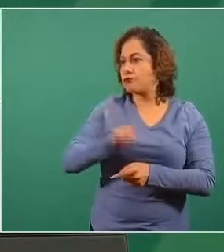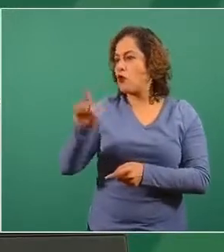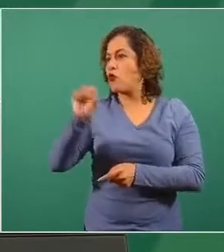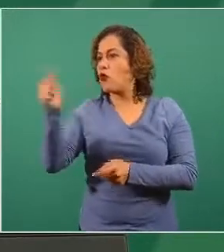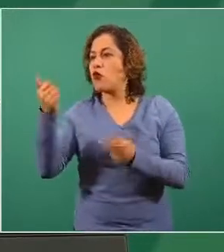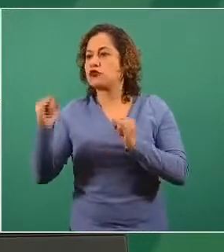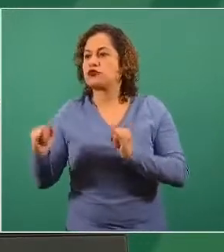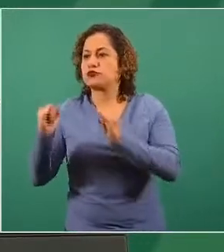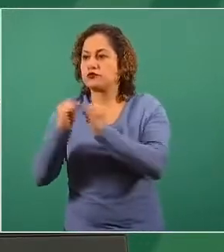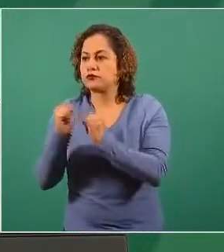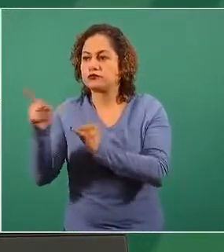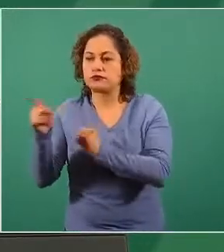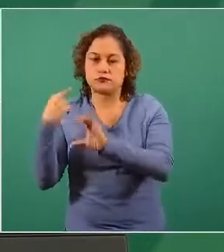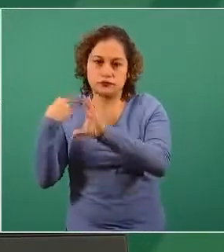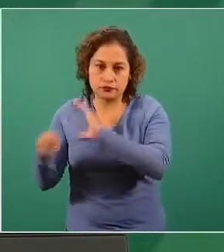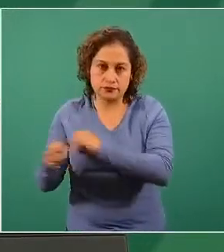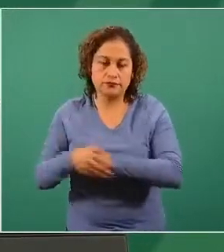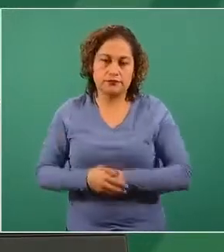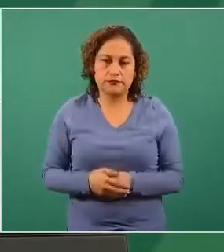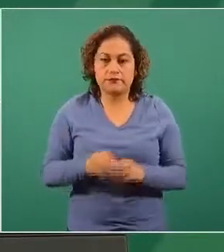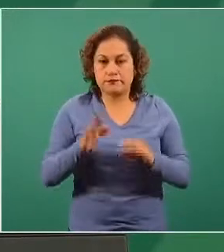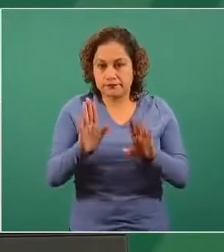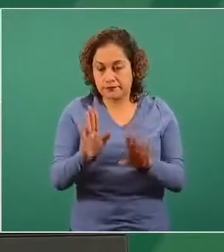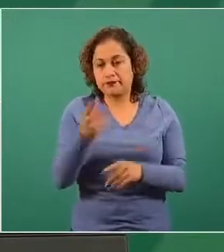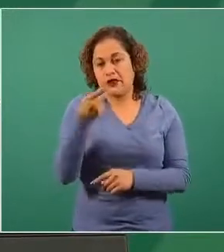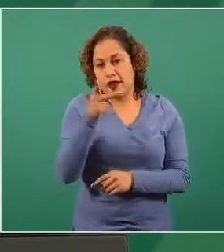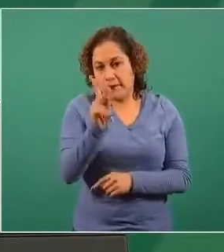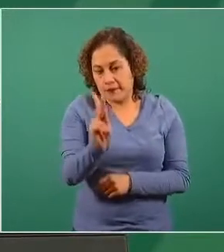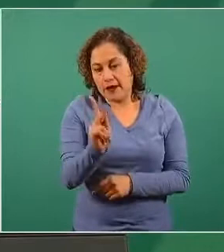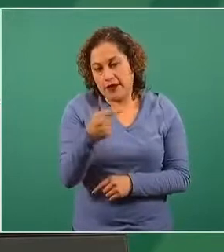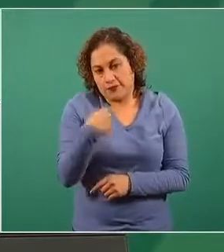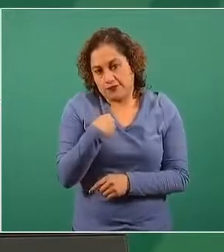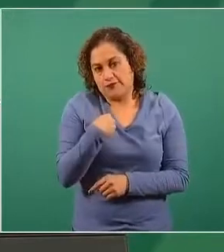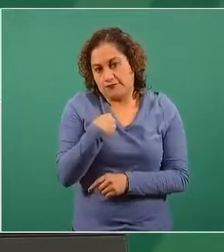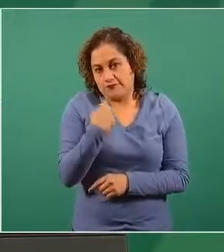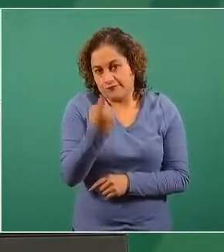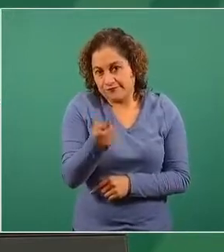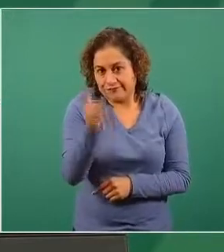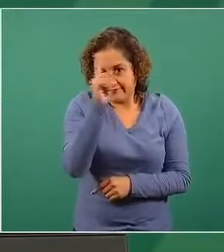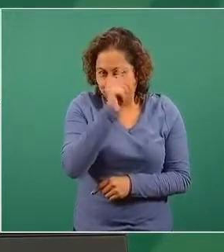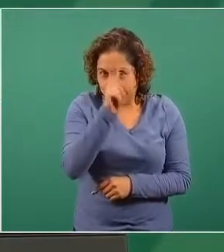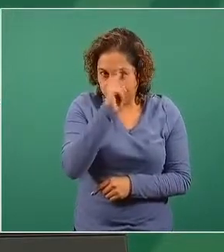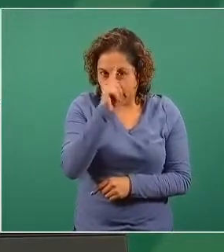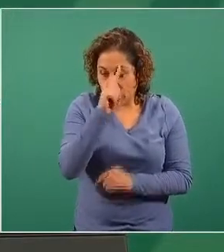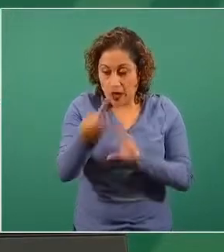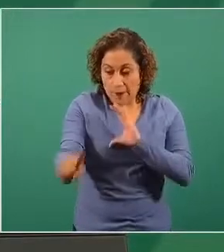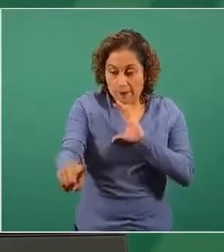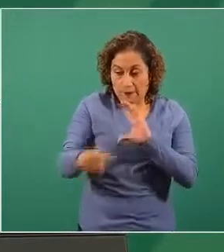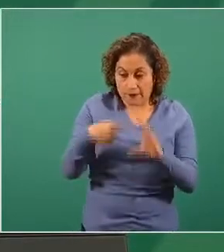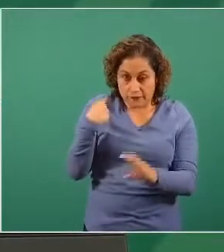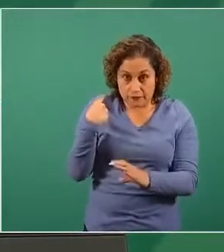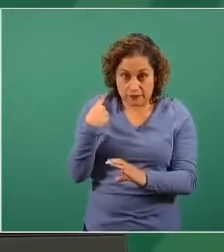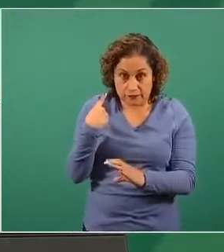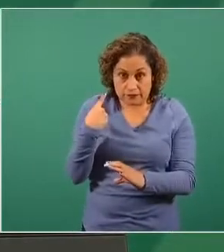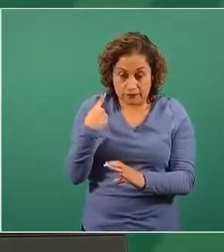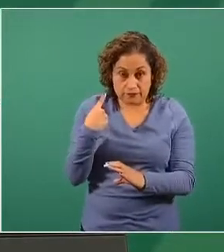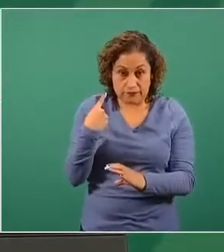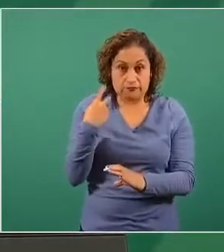antes de enviar un correo electrónico poniendo